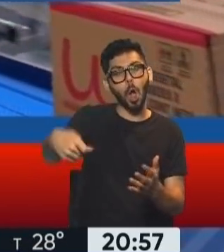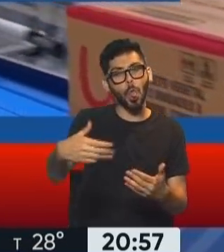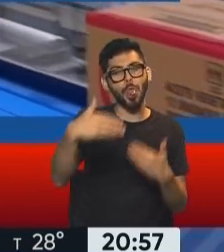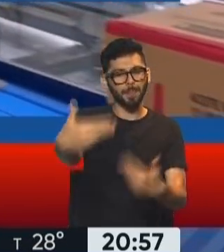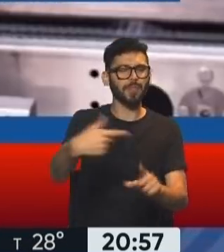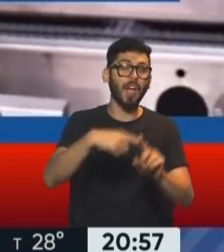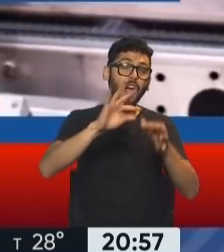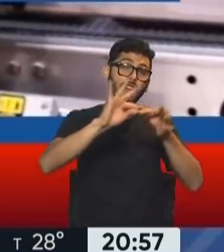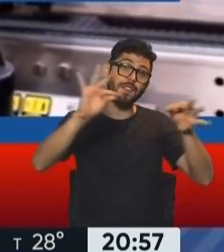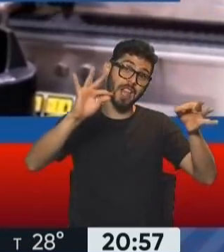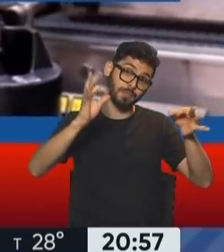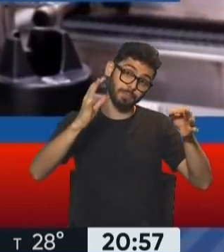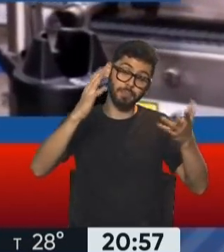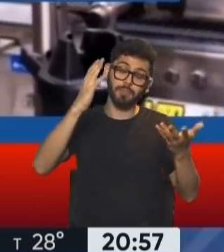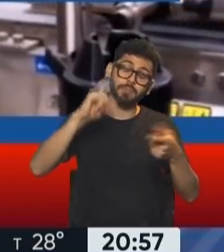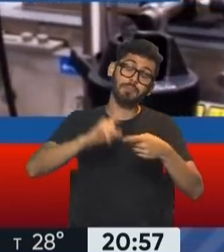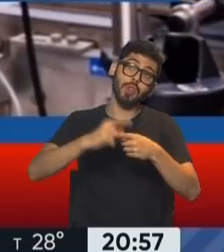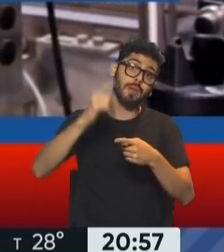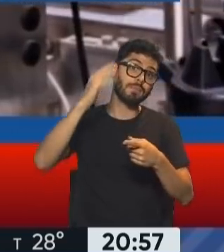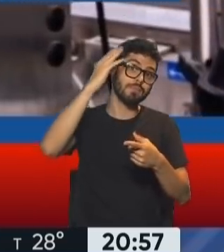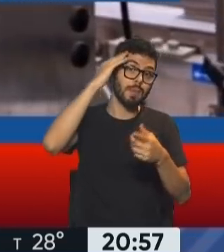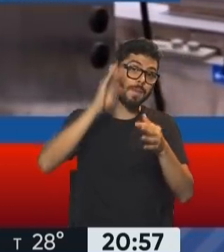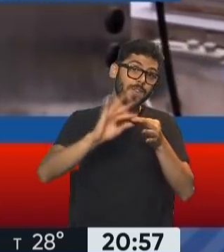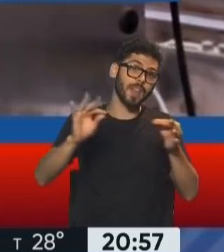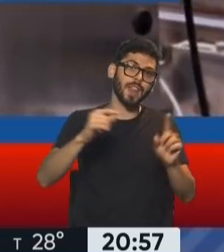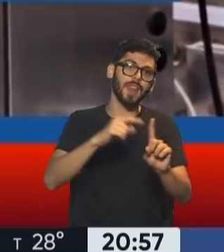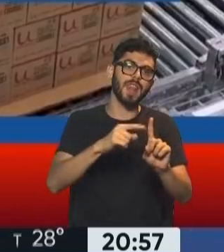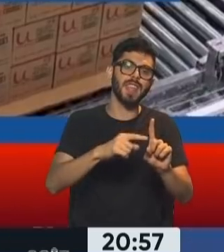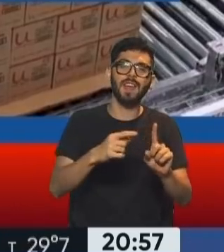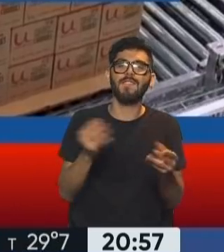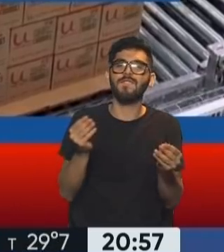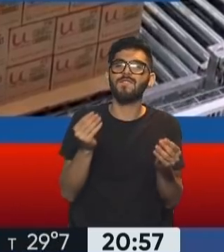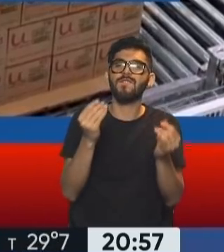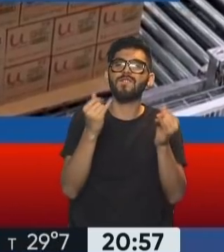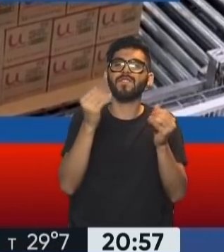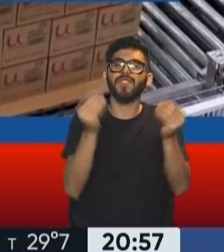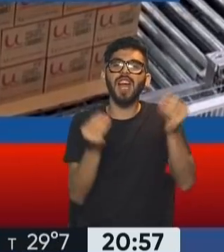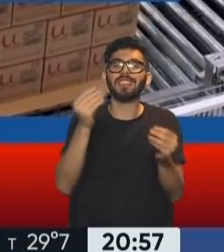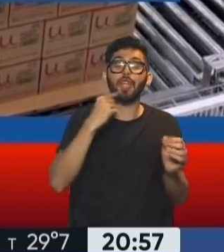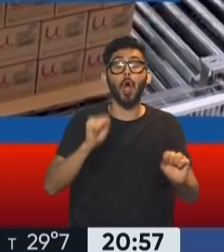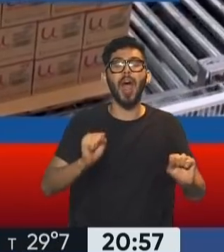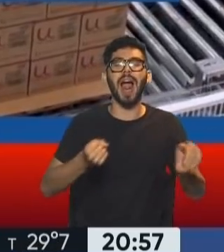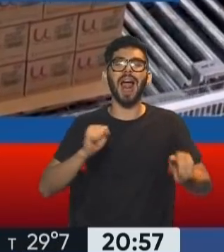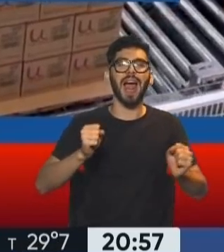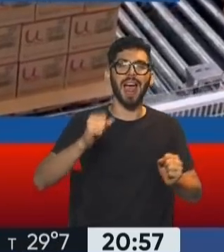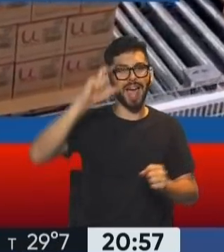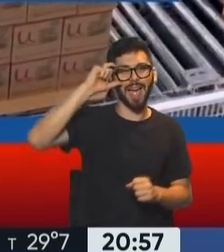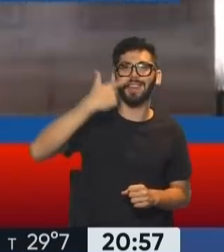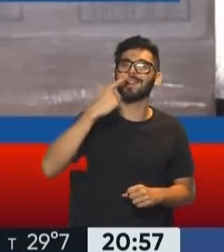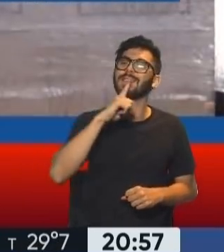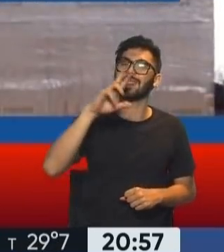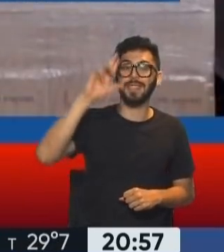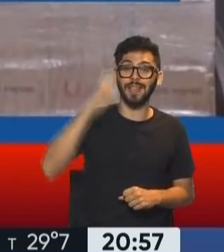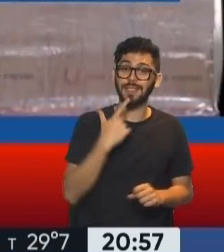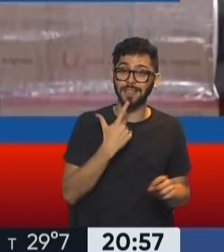frase que quedará en la memoria de la historia política económica de estrés financiero. Pero efectivamente, en las